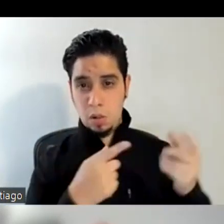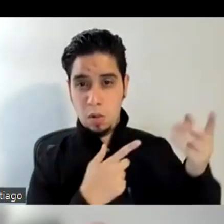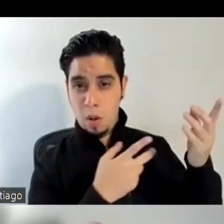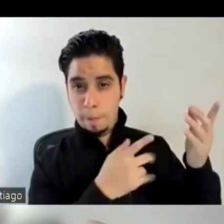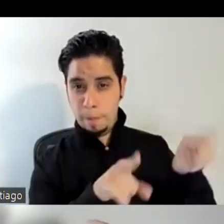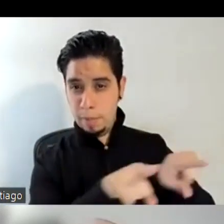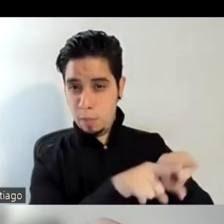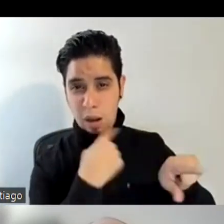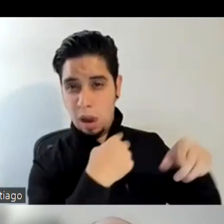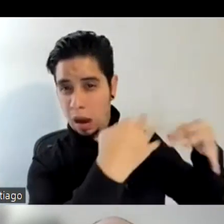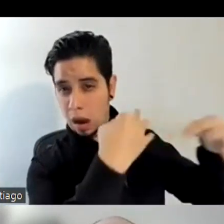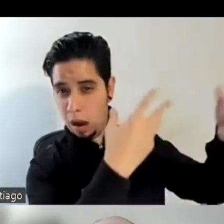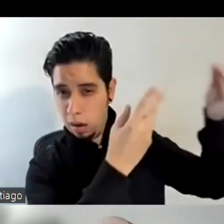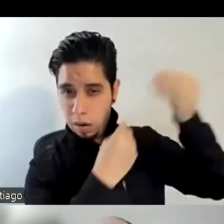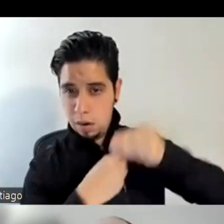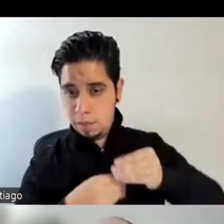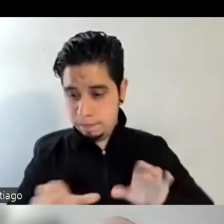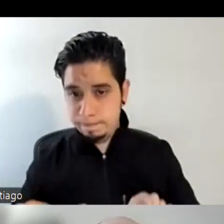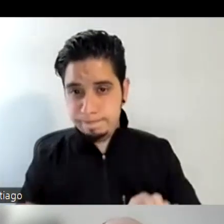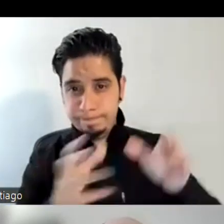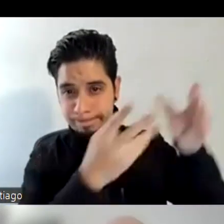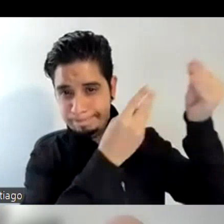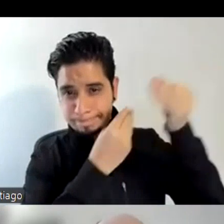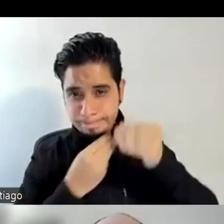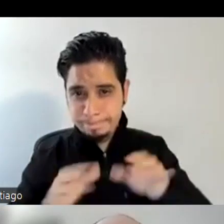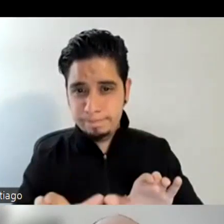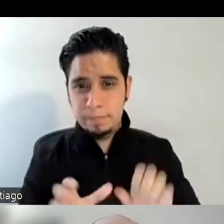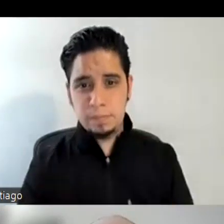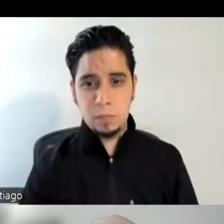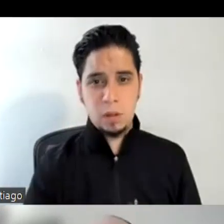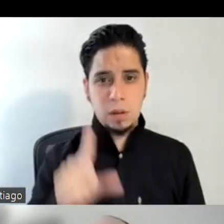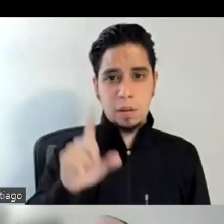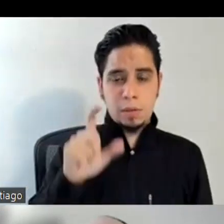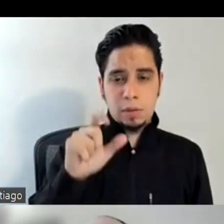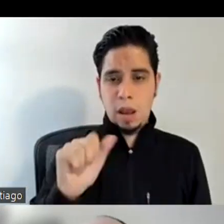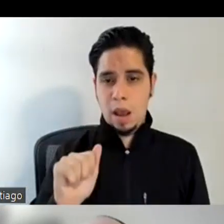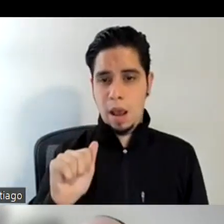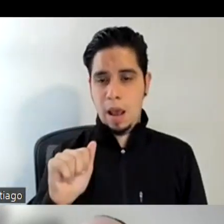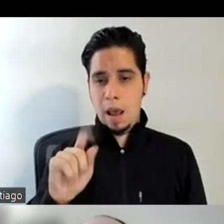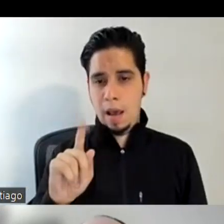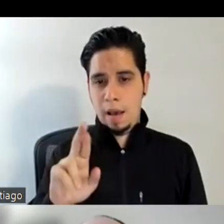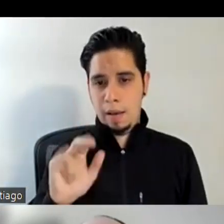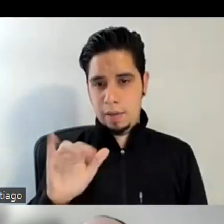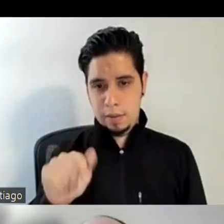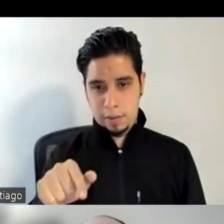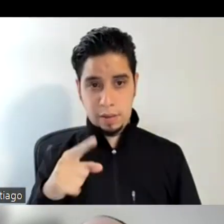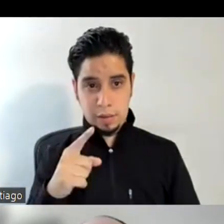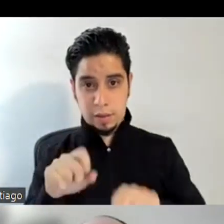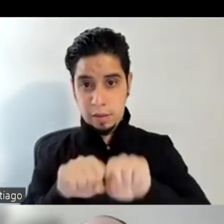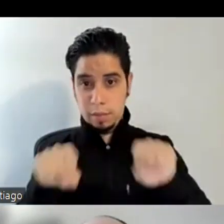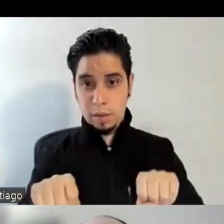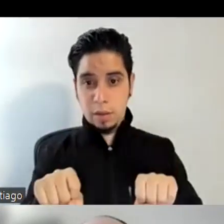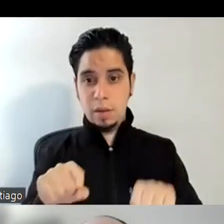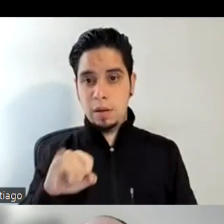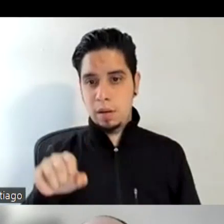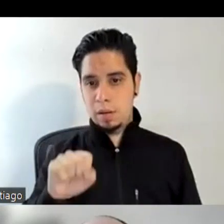mira, espérate. Y ajustar también. Y una pregunta, Adriana, porque este semestre yo estoy enseñando esa clase. De hecho, Jessica